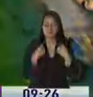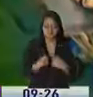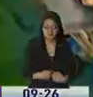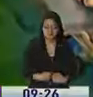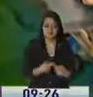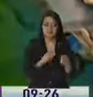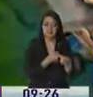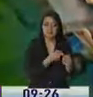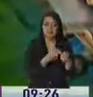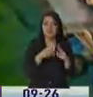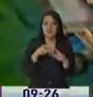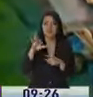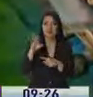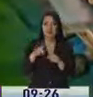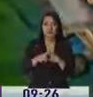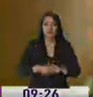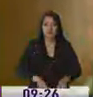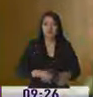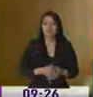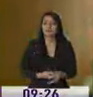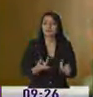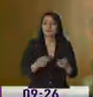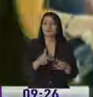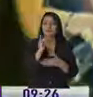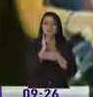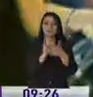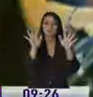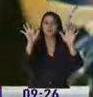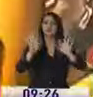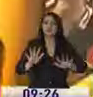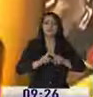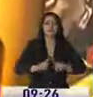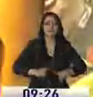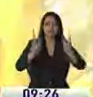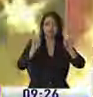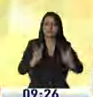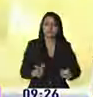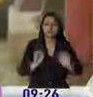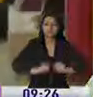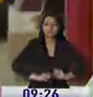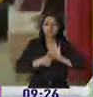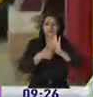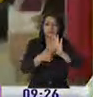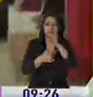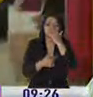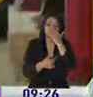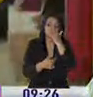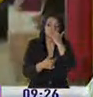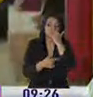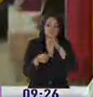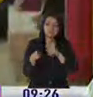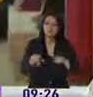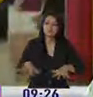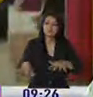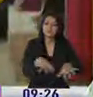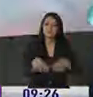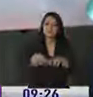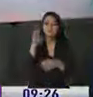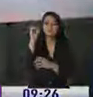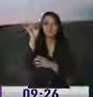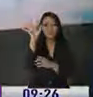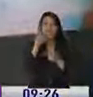otros elementos, así como las pinturas que abordan diferentes temáticas. De las diferentes actividades como el cine,